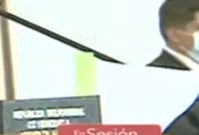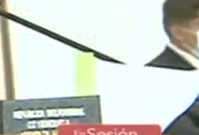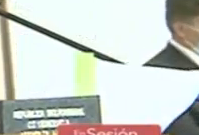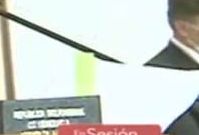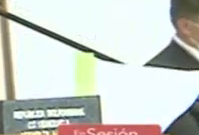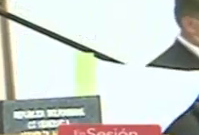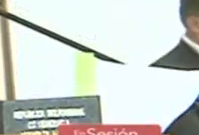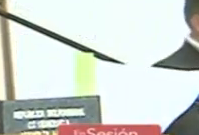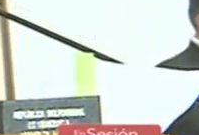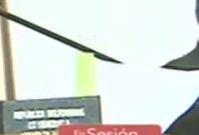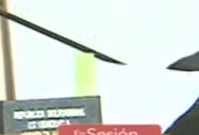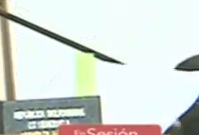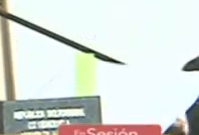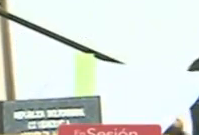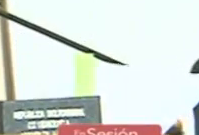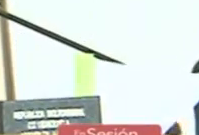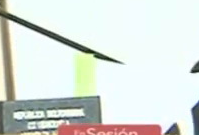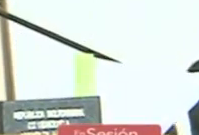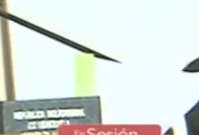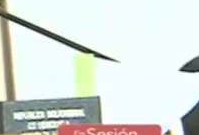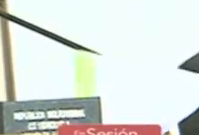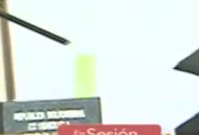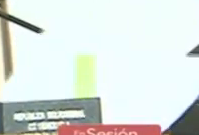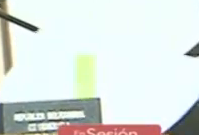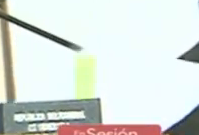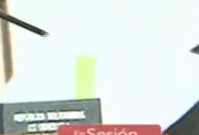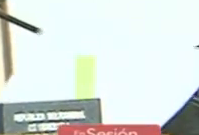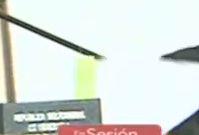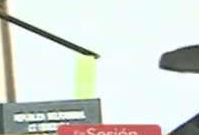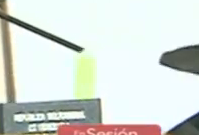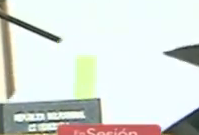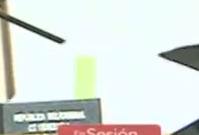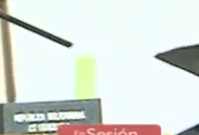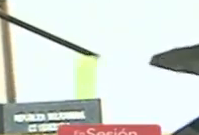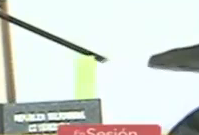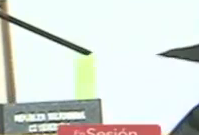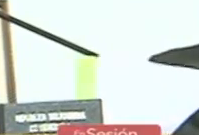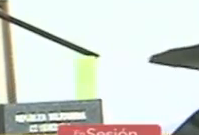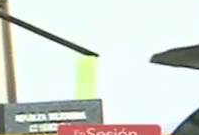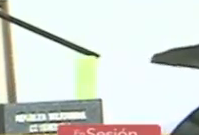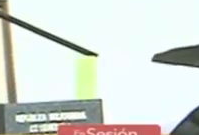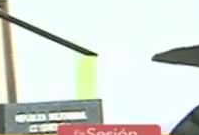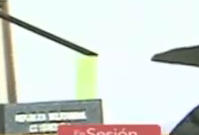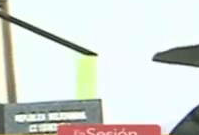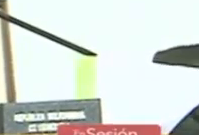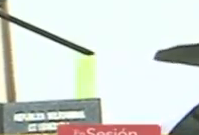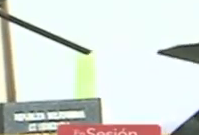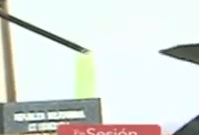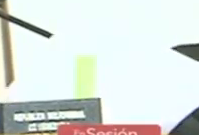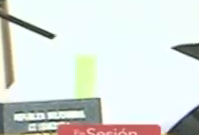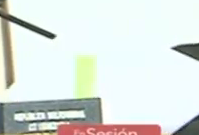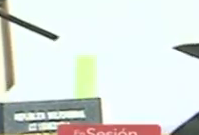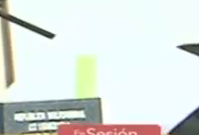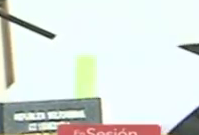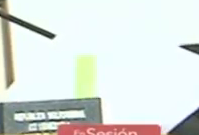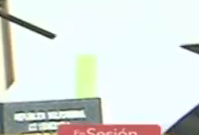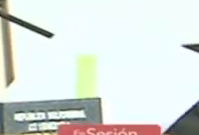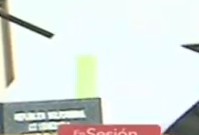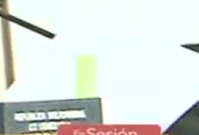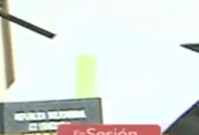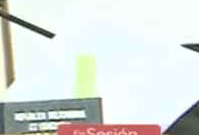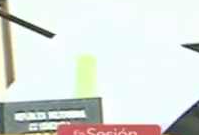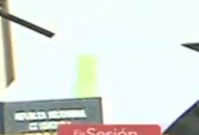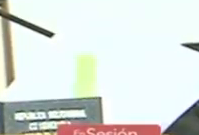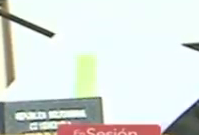Rosalba Gil Pacheco, la subsecretaria Inti Hinojosa Coronado, las diputadas y los diputados indicados en